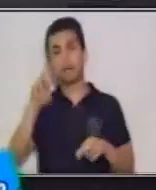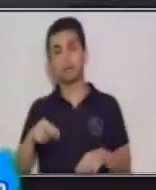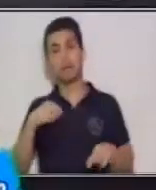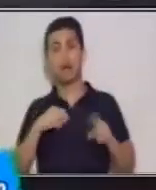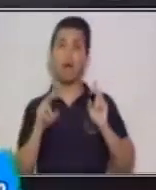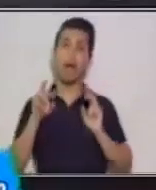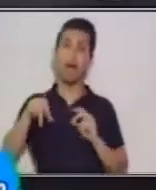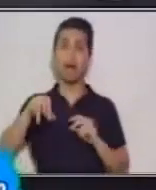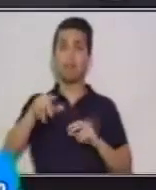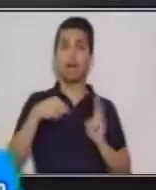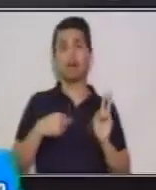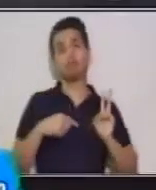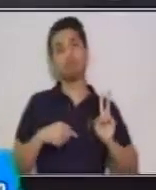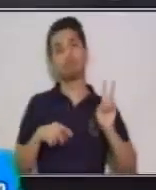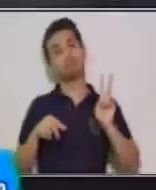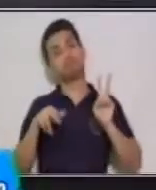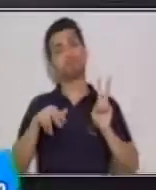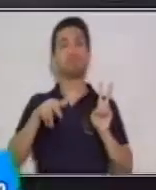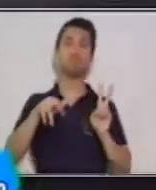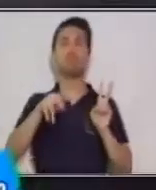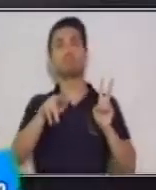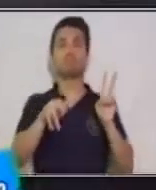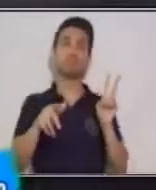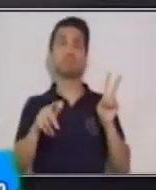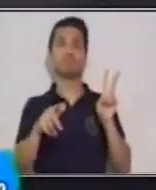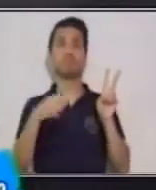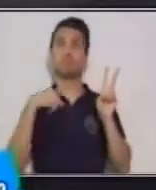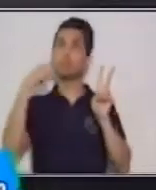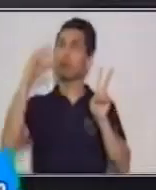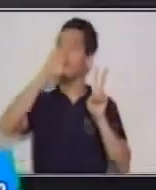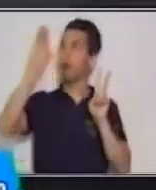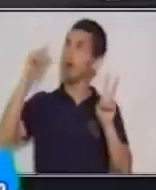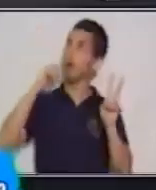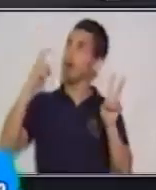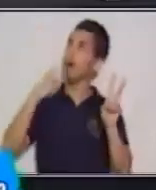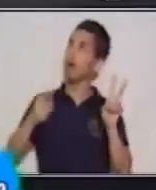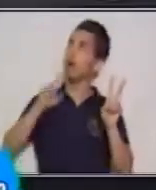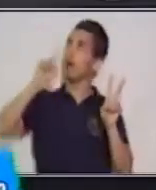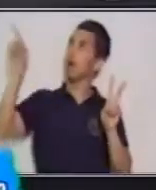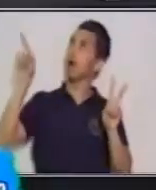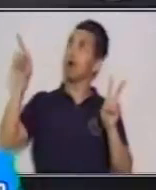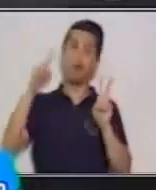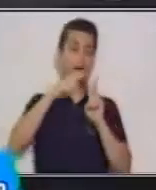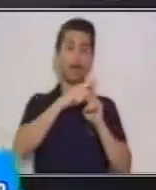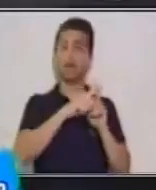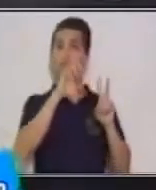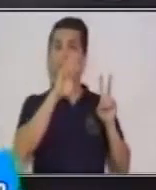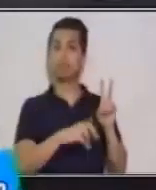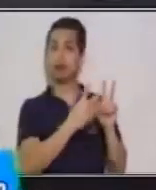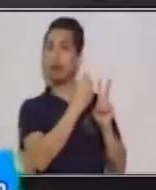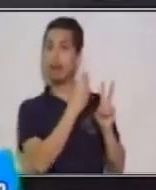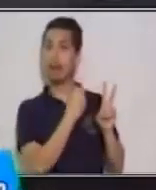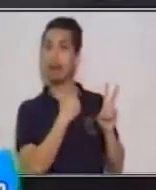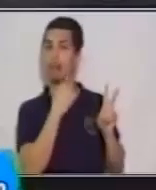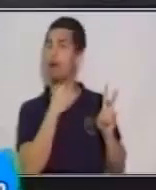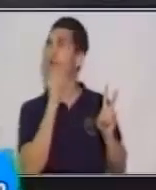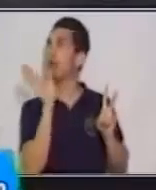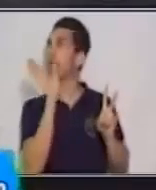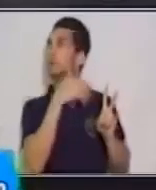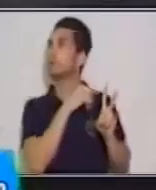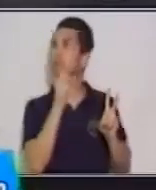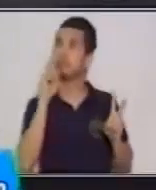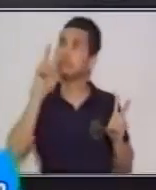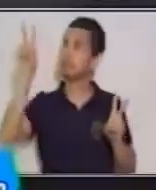persona porque te llama la atención lo que está al frente? Una publicidad, puede ser un afiche o cualquier